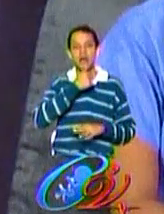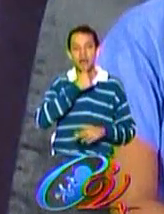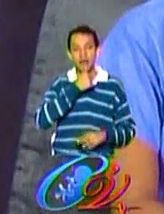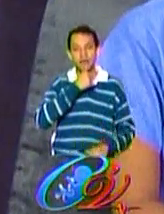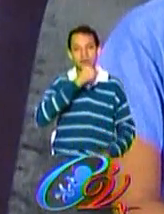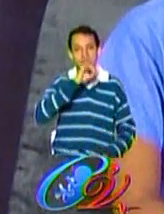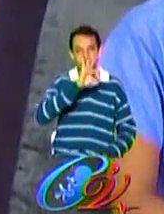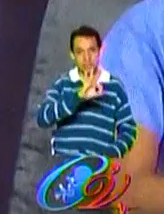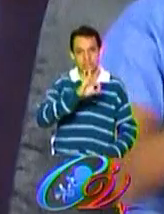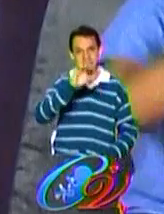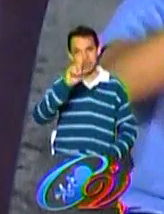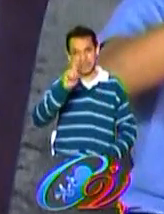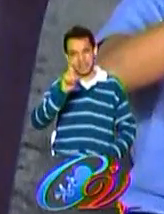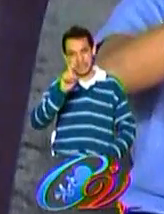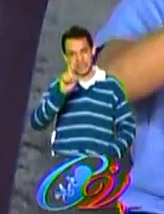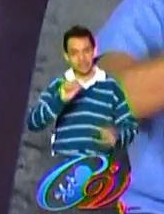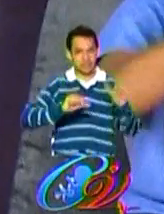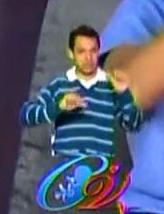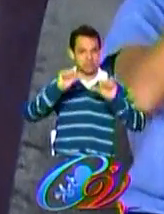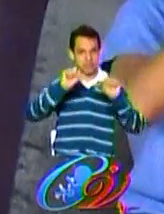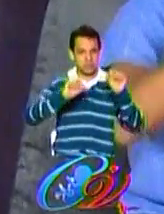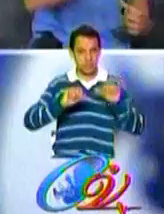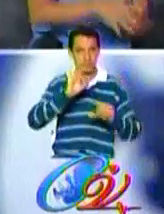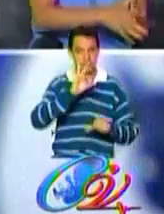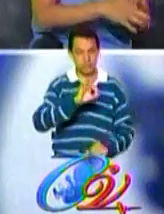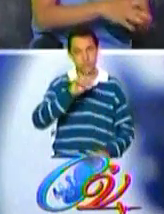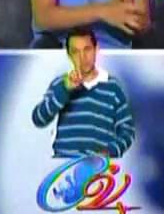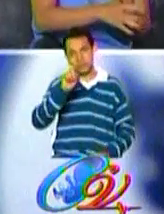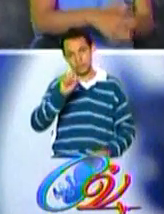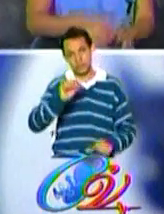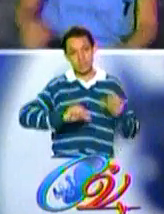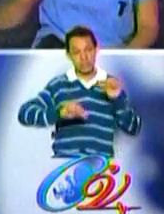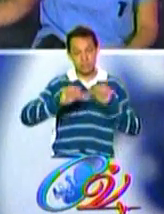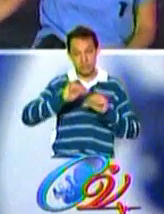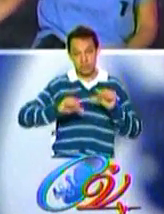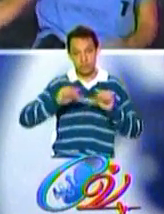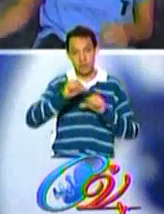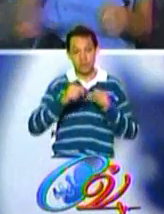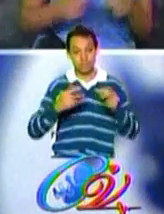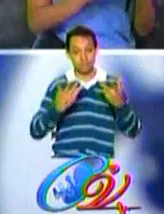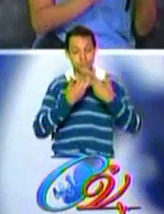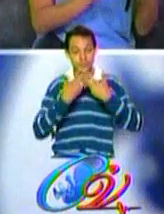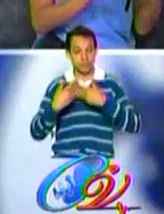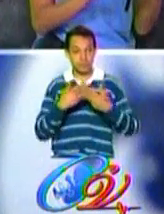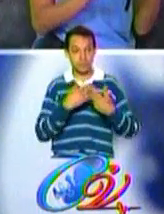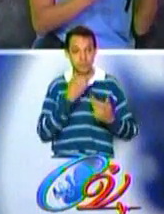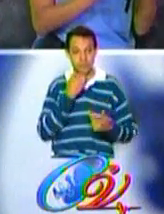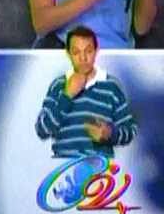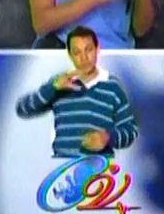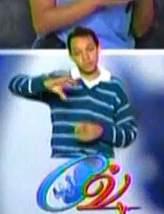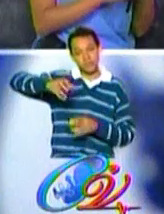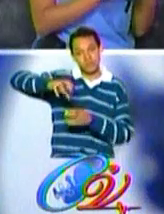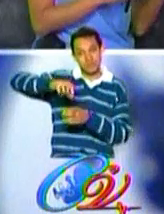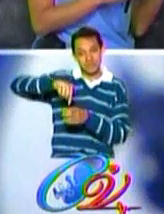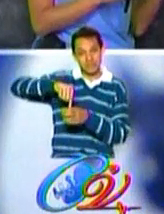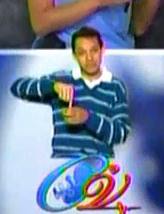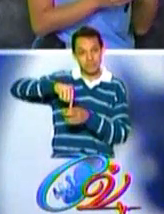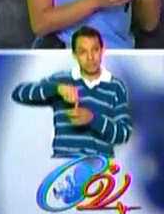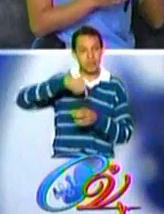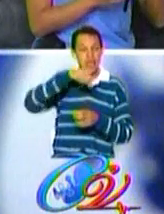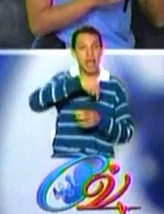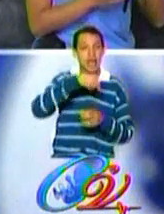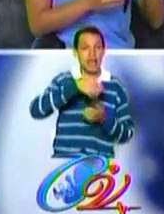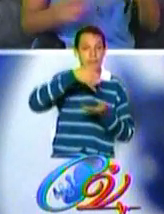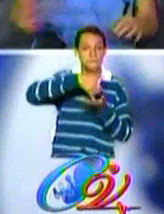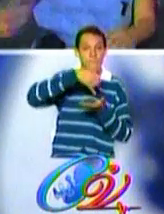36 químicos en el agua que uno se toma de la llave, ¿cierto? Pero si uno se la toma, pues en este plástico es los 36